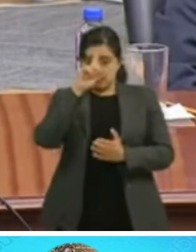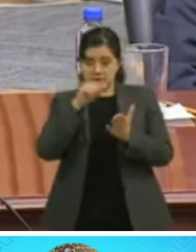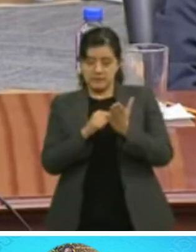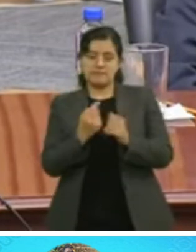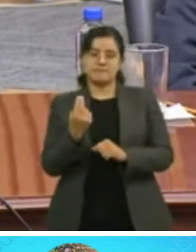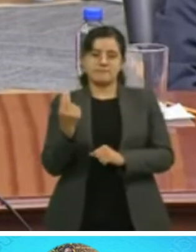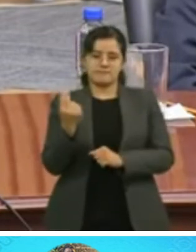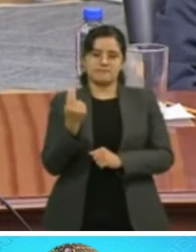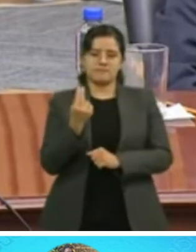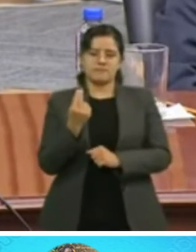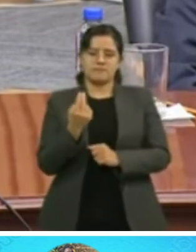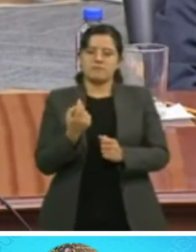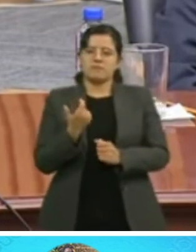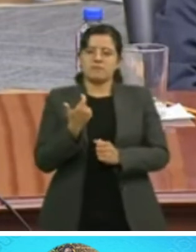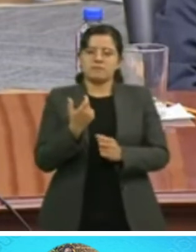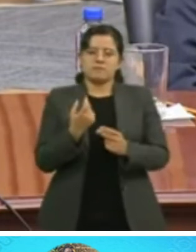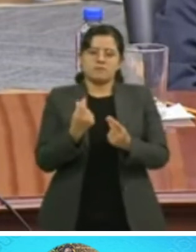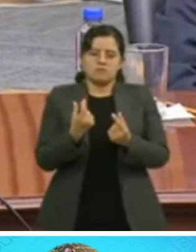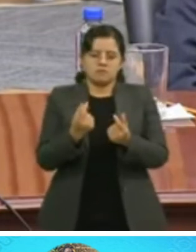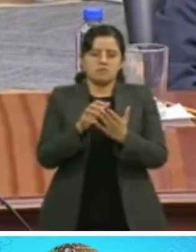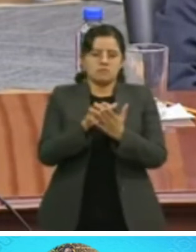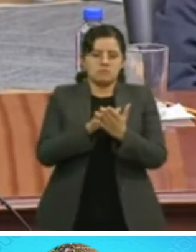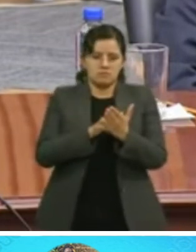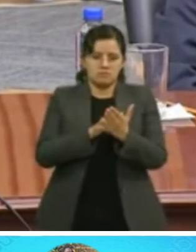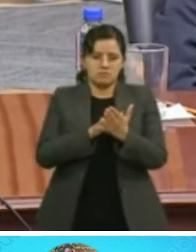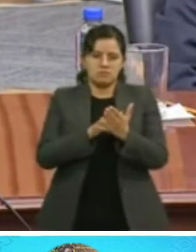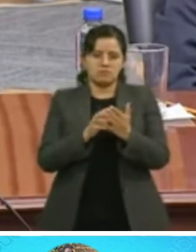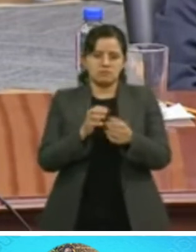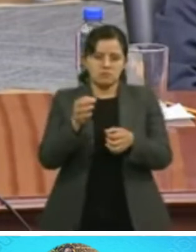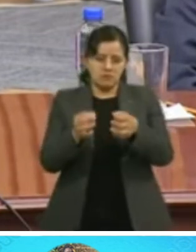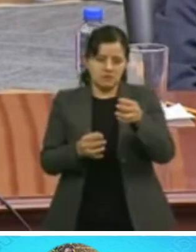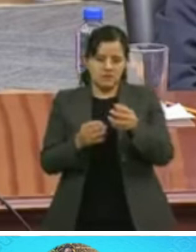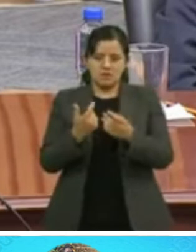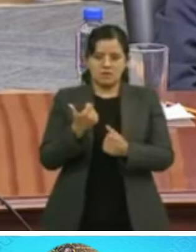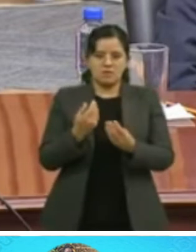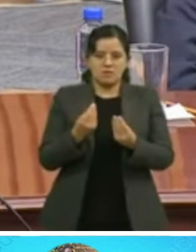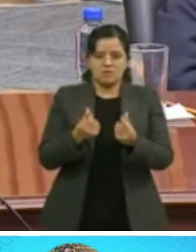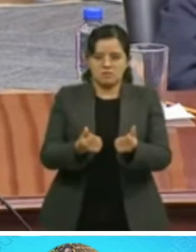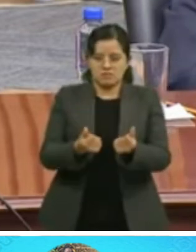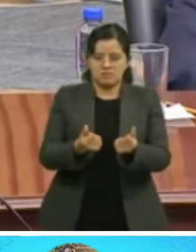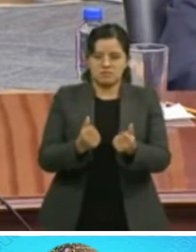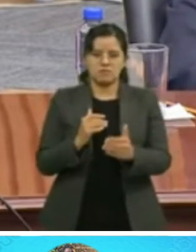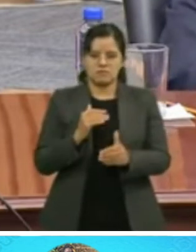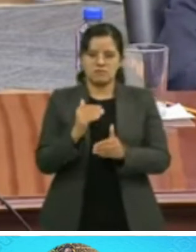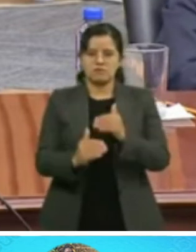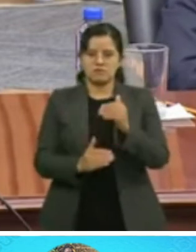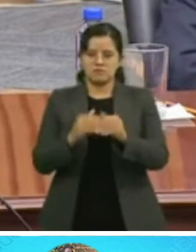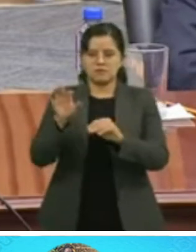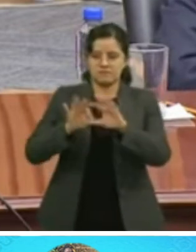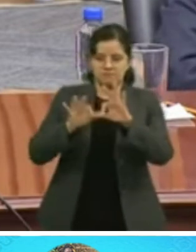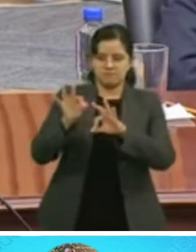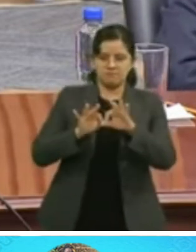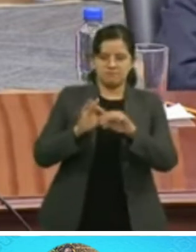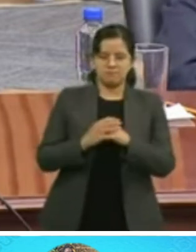necesario eficientar el ejercicio del gasto en este proceso de elección en el